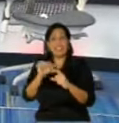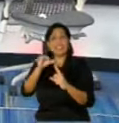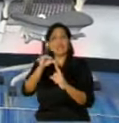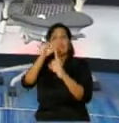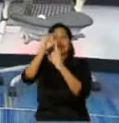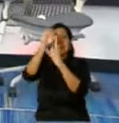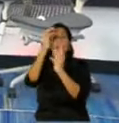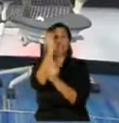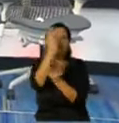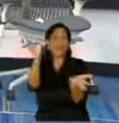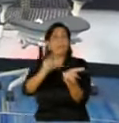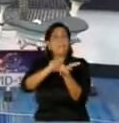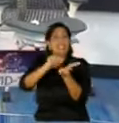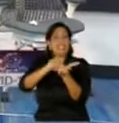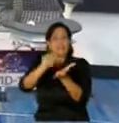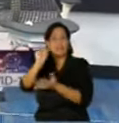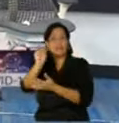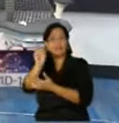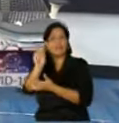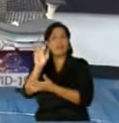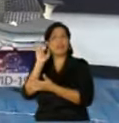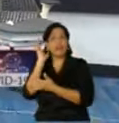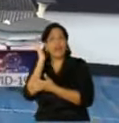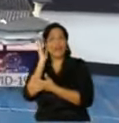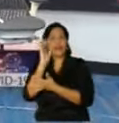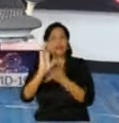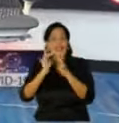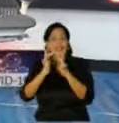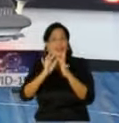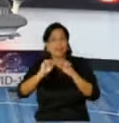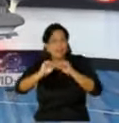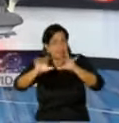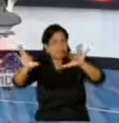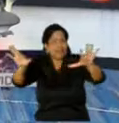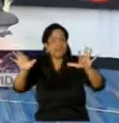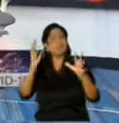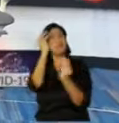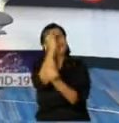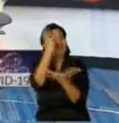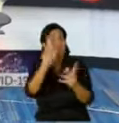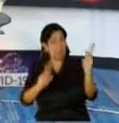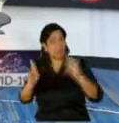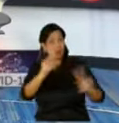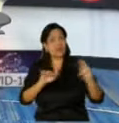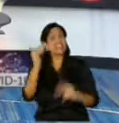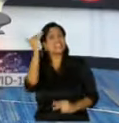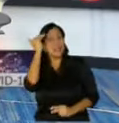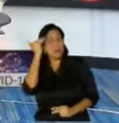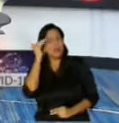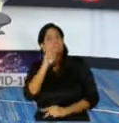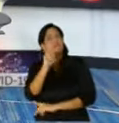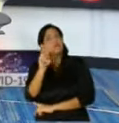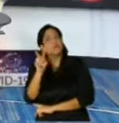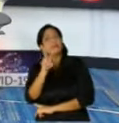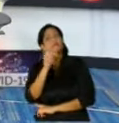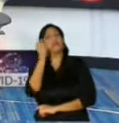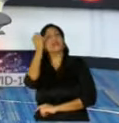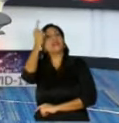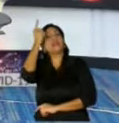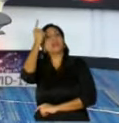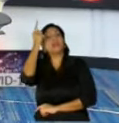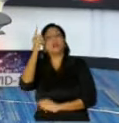informar a la prensa para que ustedes tengan, ¿verdad?, claro, de hacia dónde vamos, y de informar a nuestro público, ¿verdad? Y parte del propósito es informar